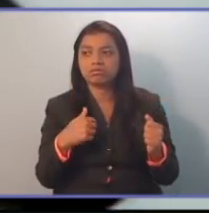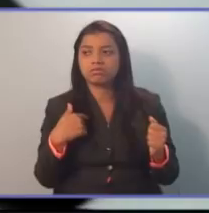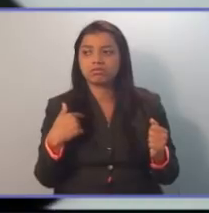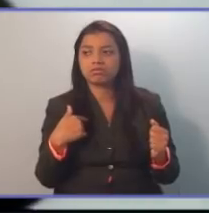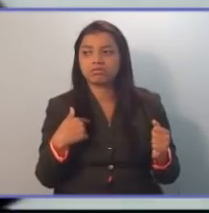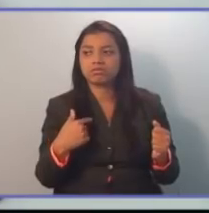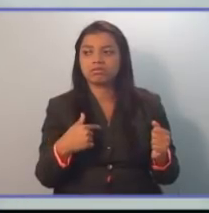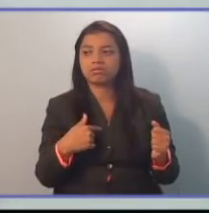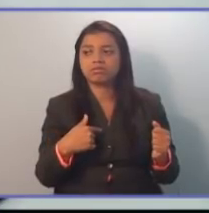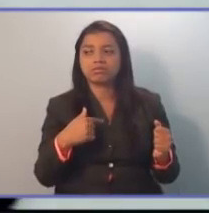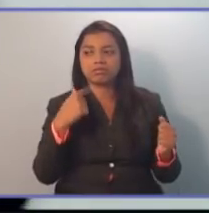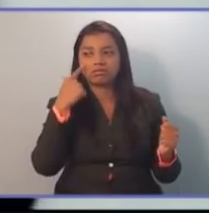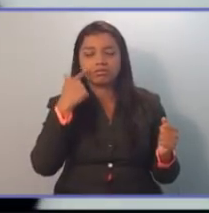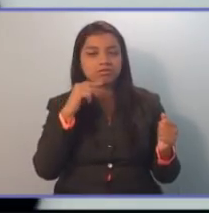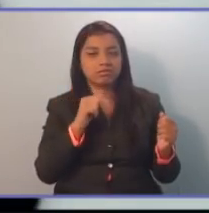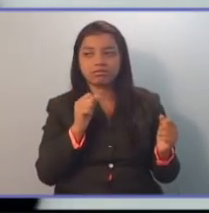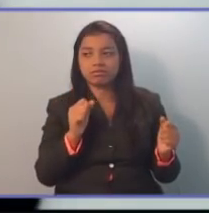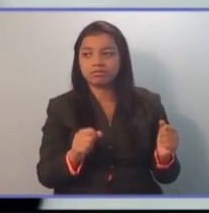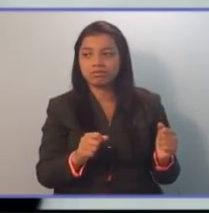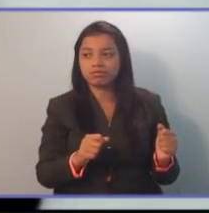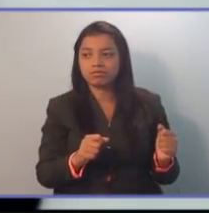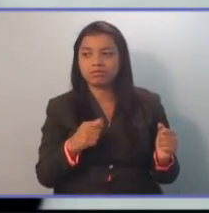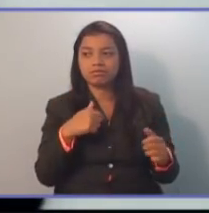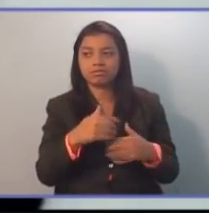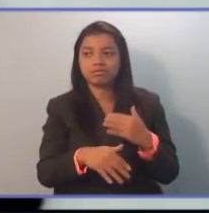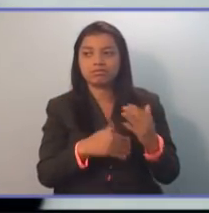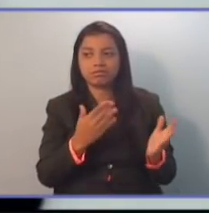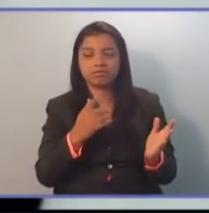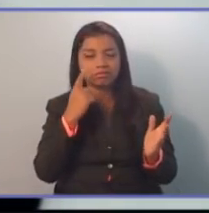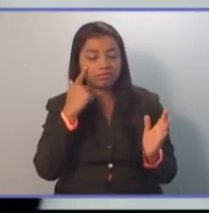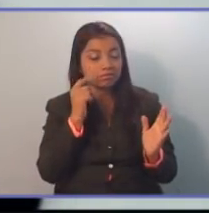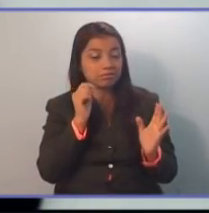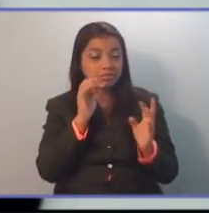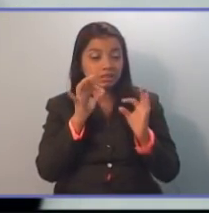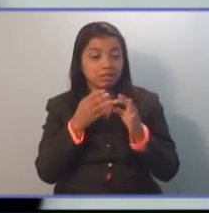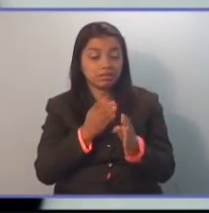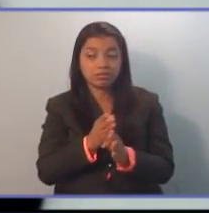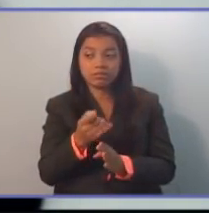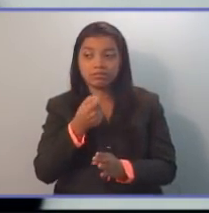esa formación que ahorita he relatado.